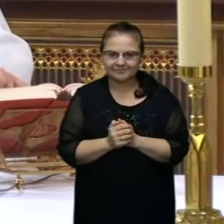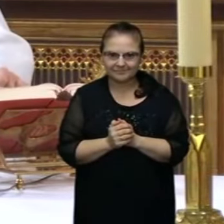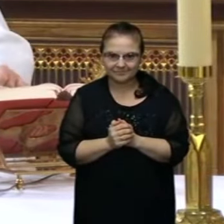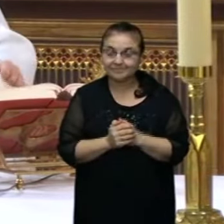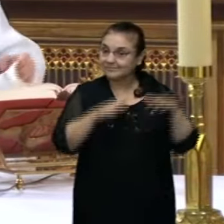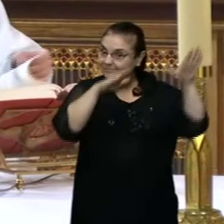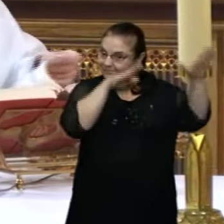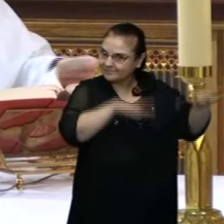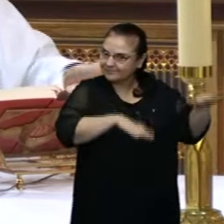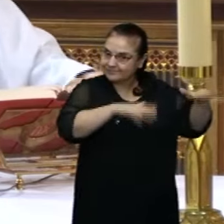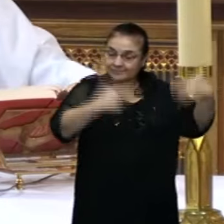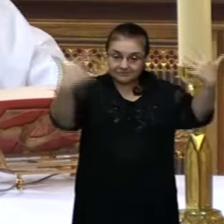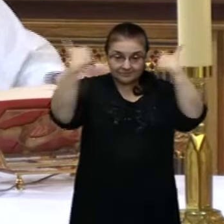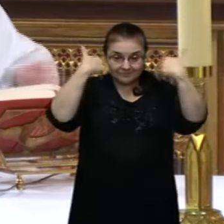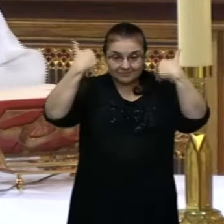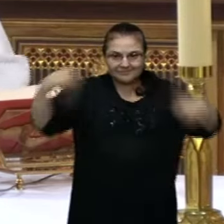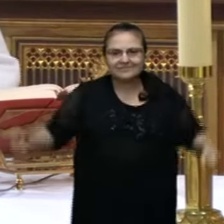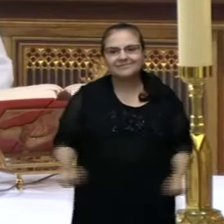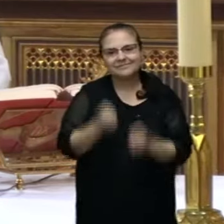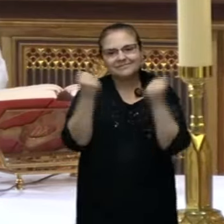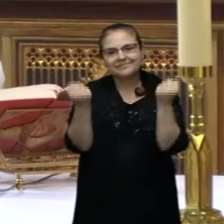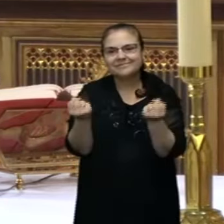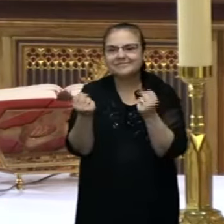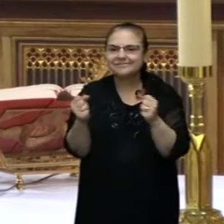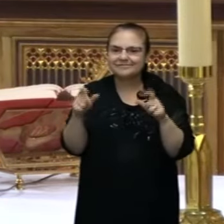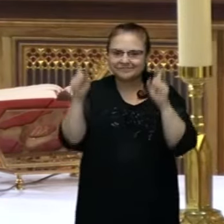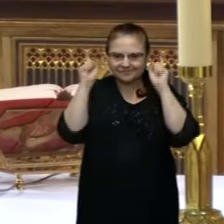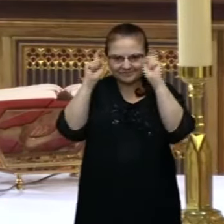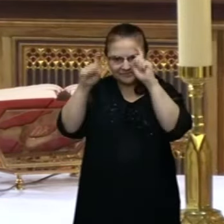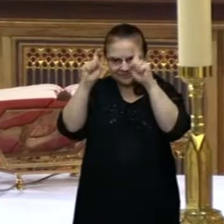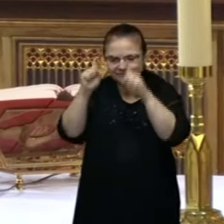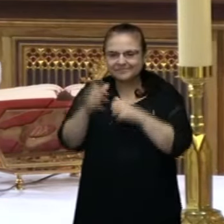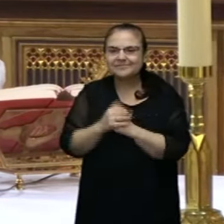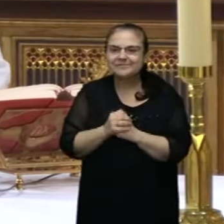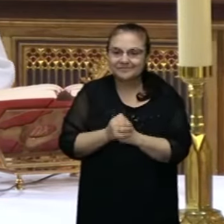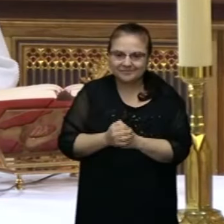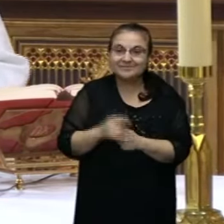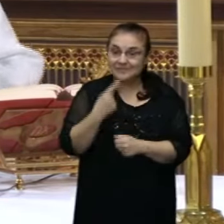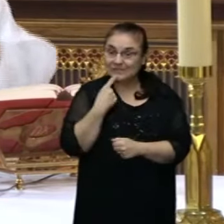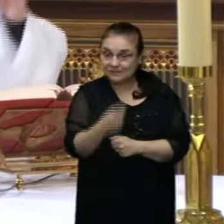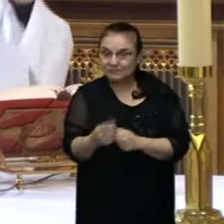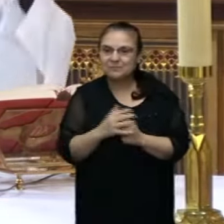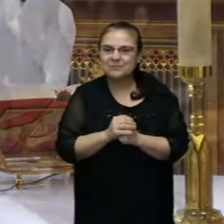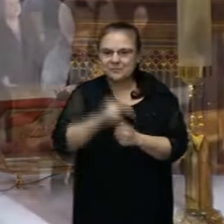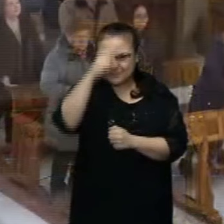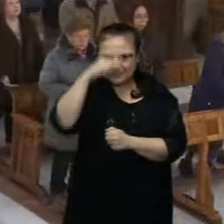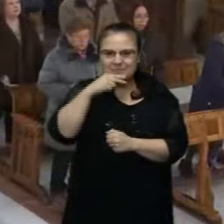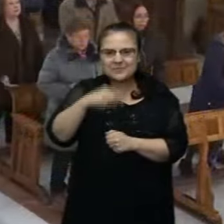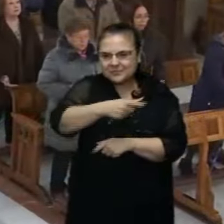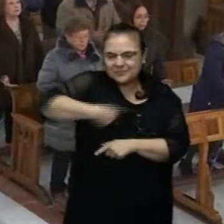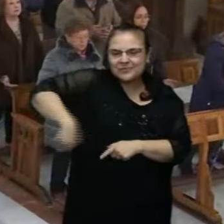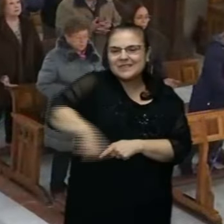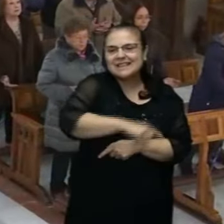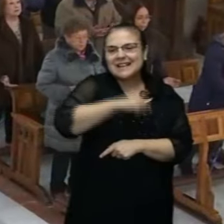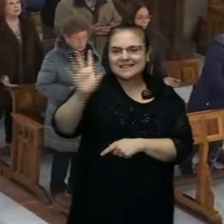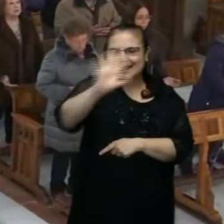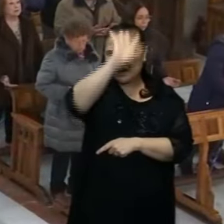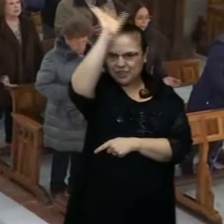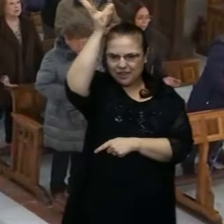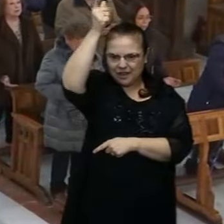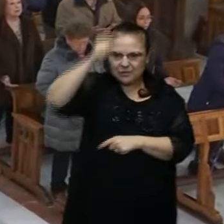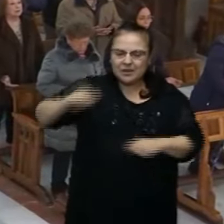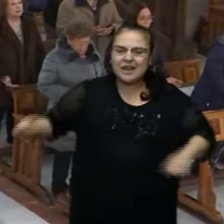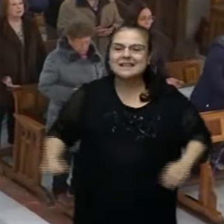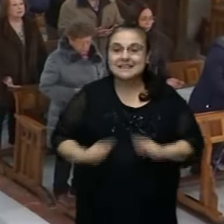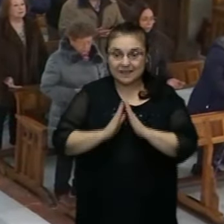Fieles a la recomendación del Salvador, siguiendo su divina enseñanza, nos atrevemos a decir: Padre nuestro que estás